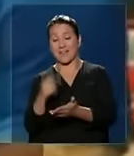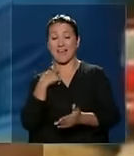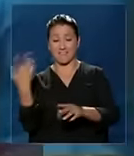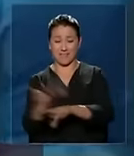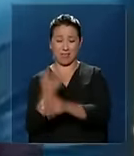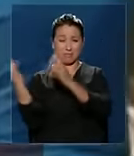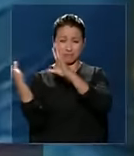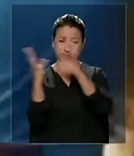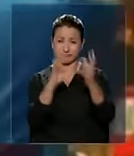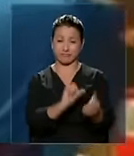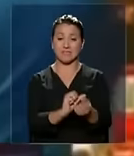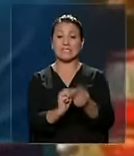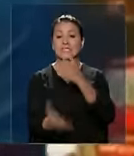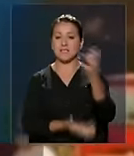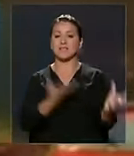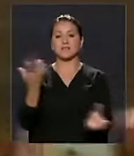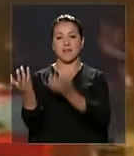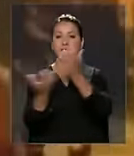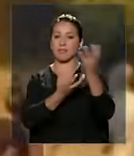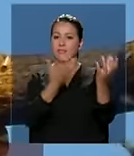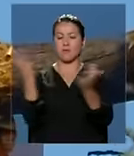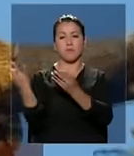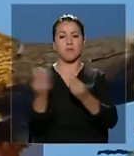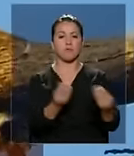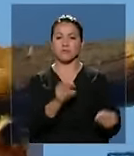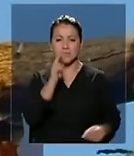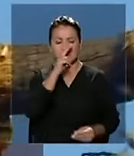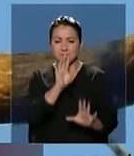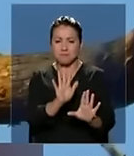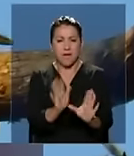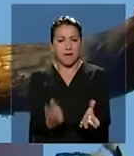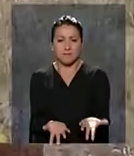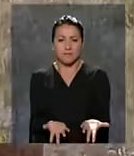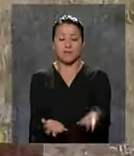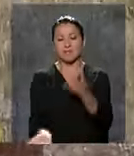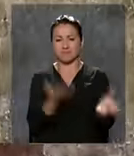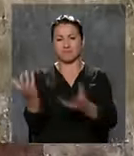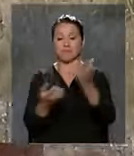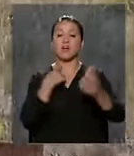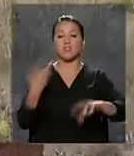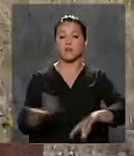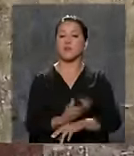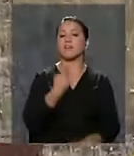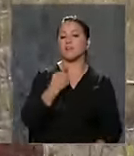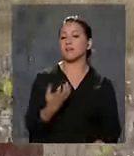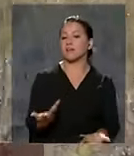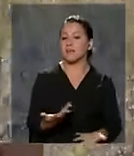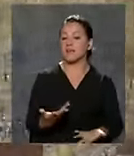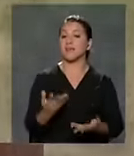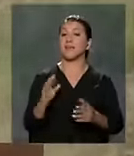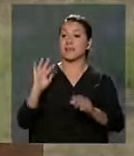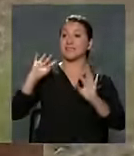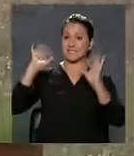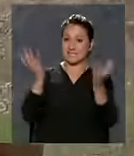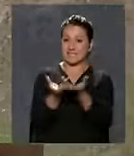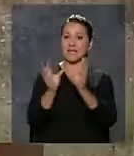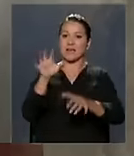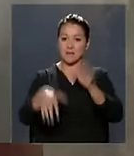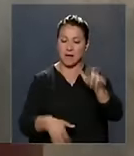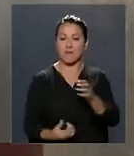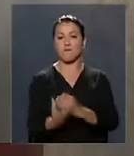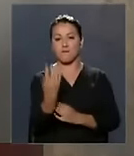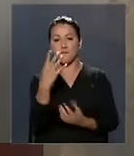destruidas por los incendios forestales que no dan descanso. Su consecuencia afectará severamente a nuestro ecosistema y mientras aún